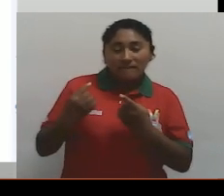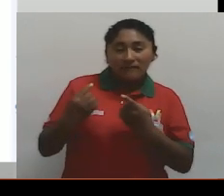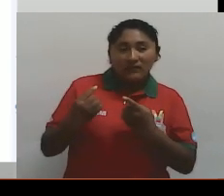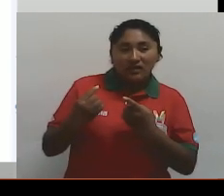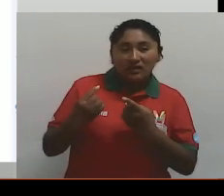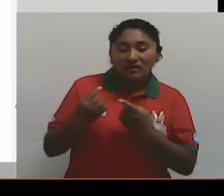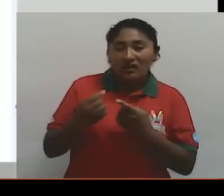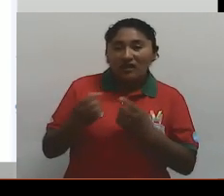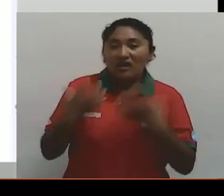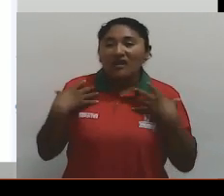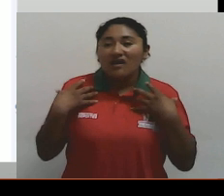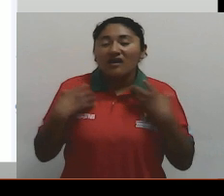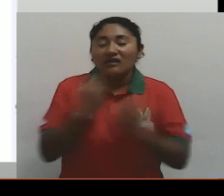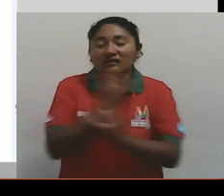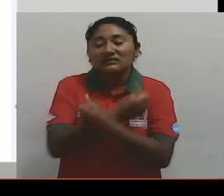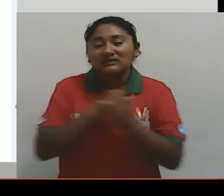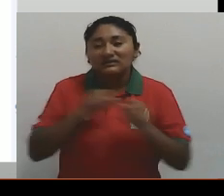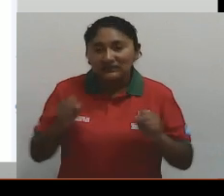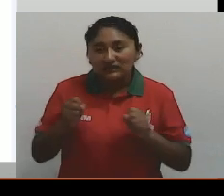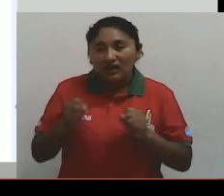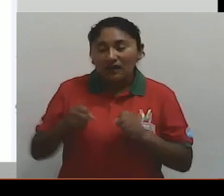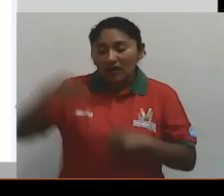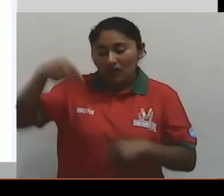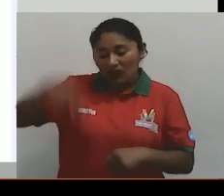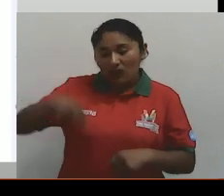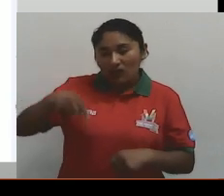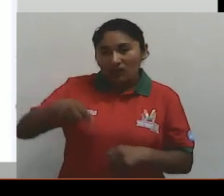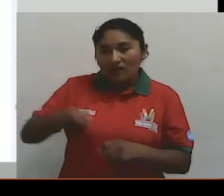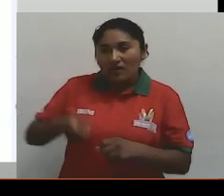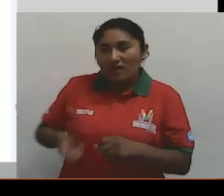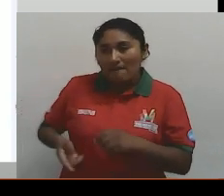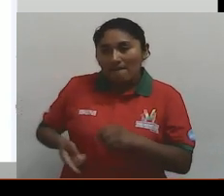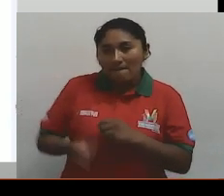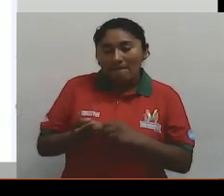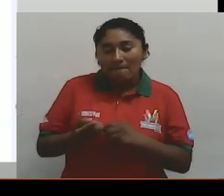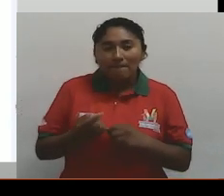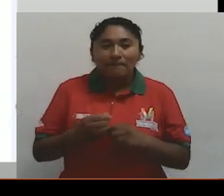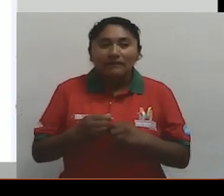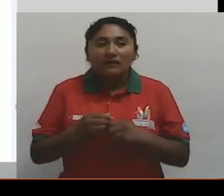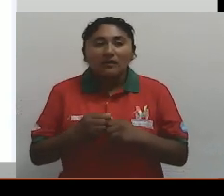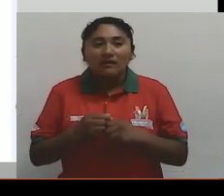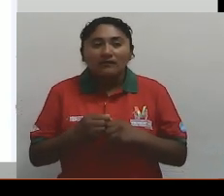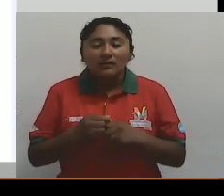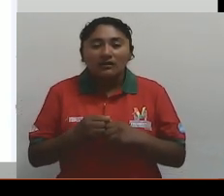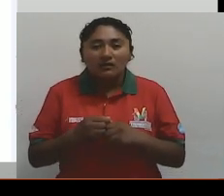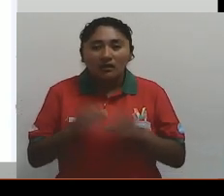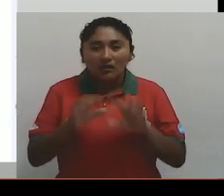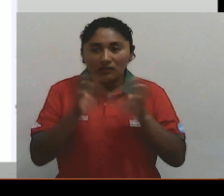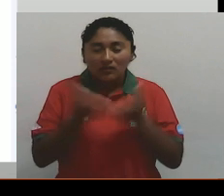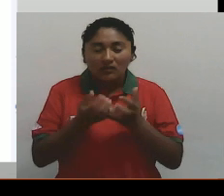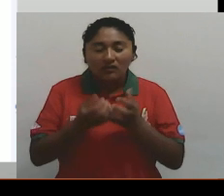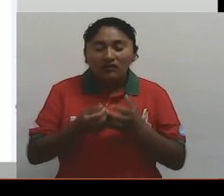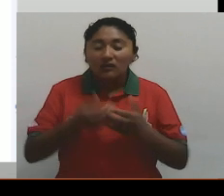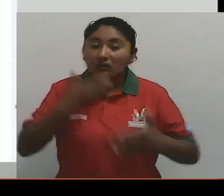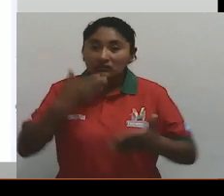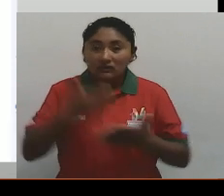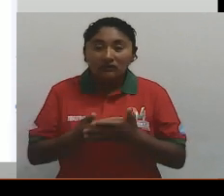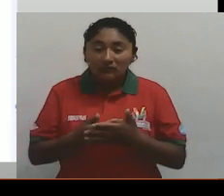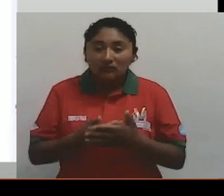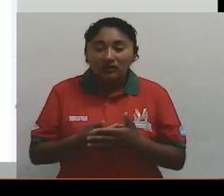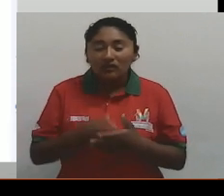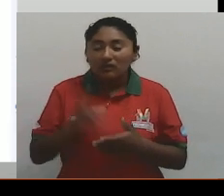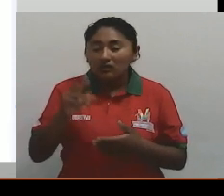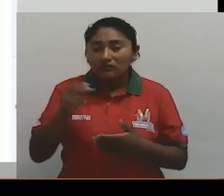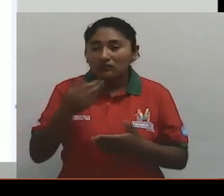otro jugador en el tercer toque hace pasar hacia campo adversario con el pie, también es válido. Con la cabeza,